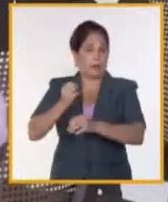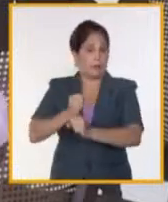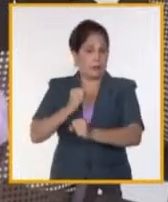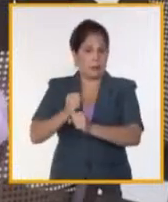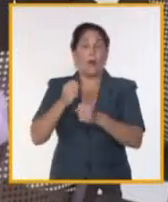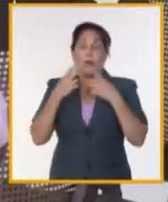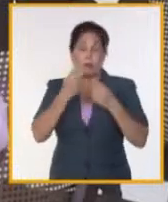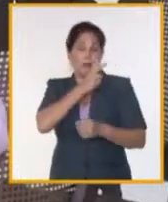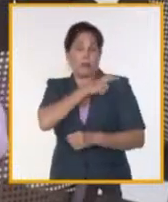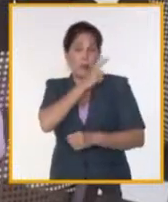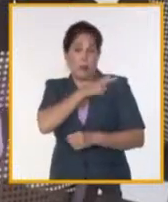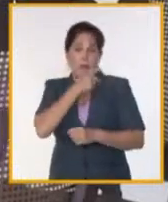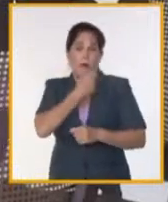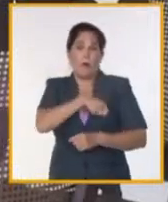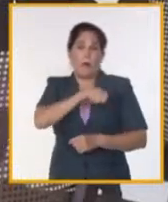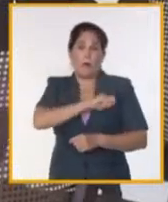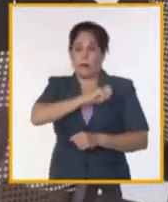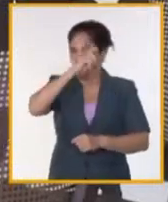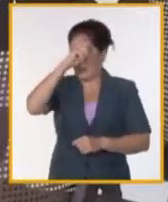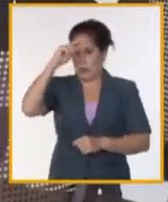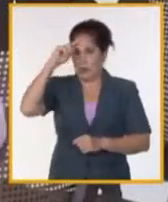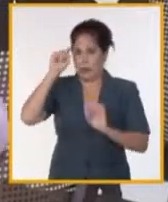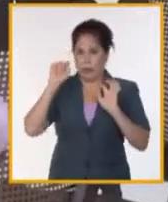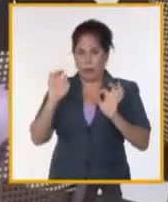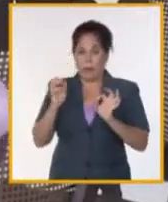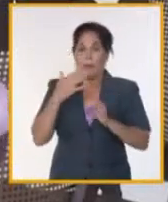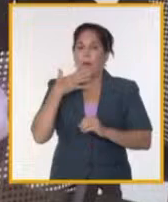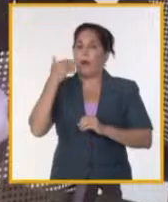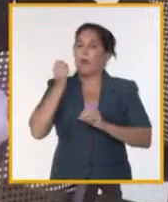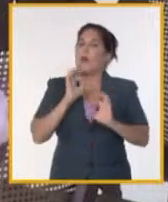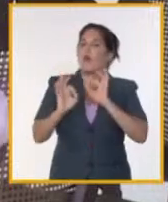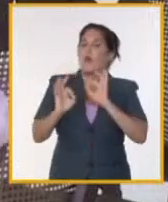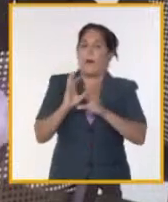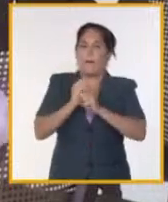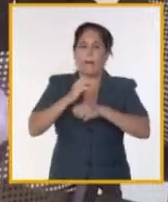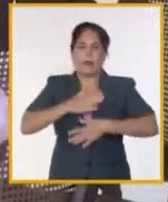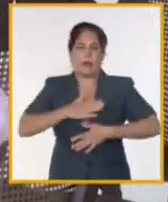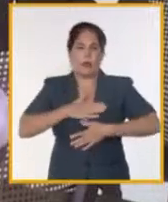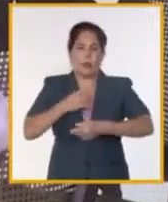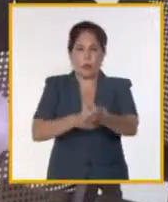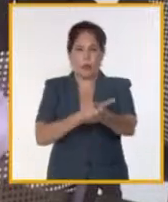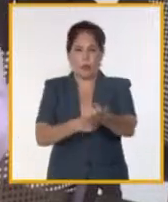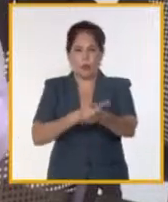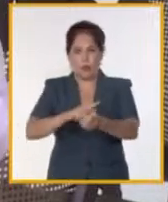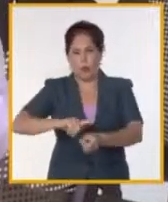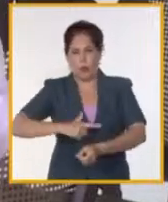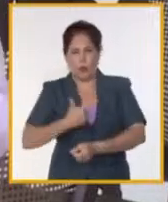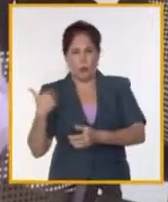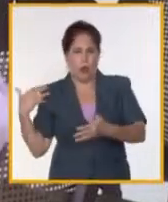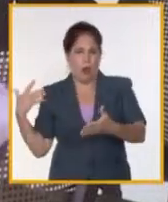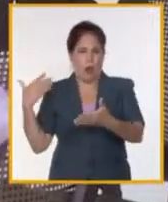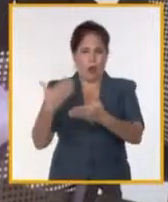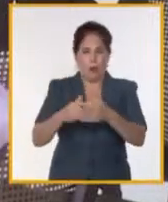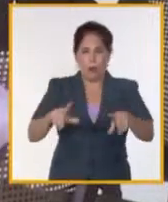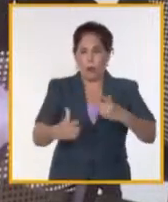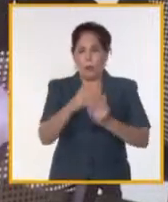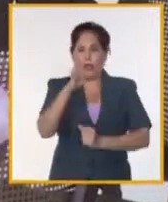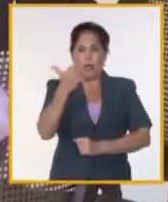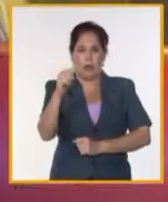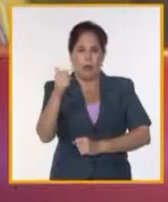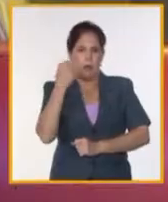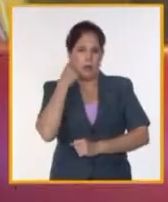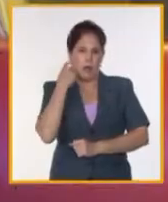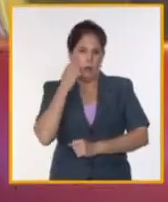las autoridades y pueblo de esta ciudad a favor de la conservación del patrimonio y tradiciones de la añeja urbe que cumple 510